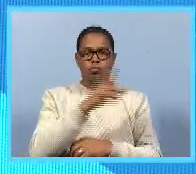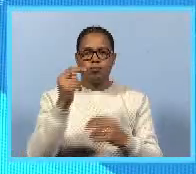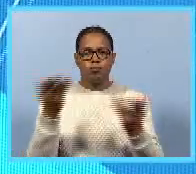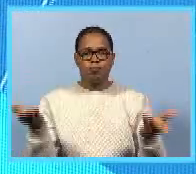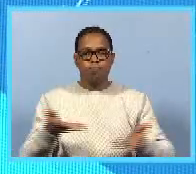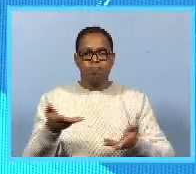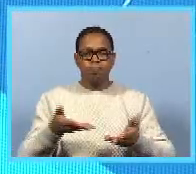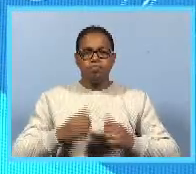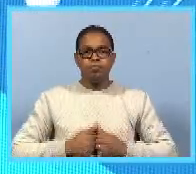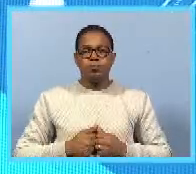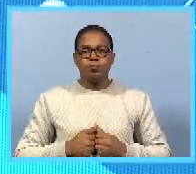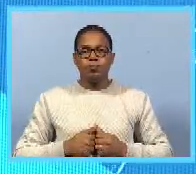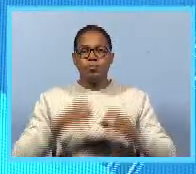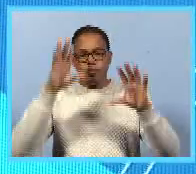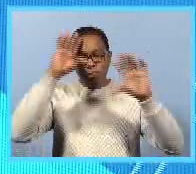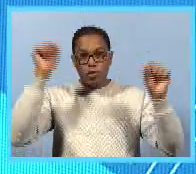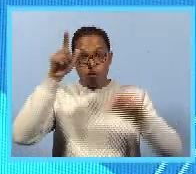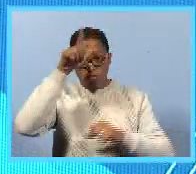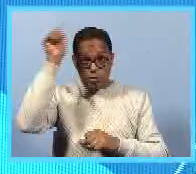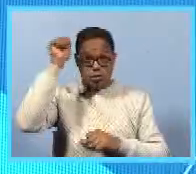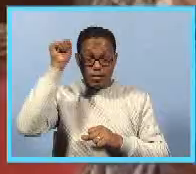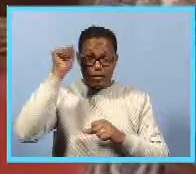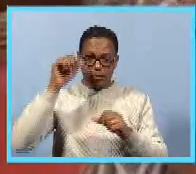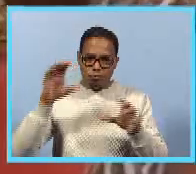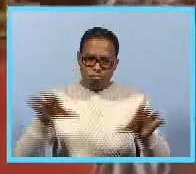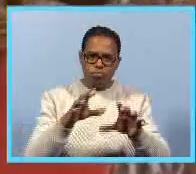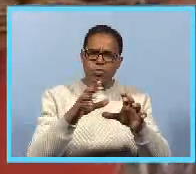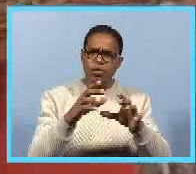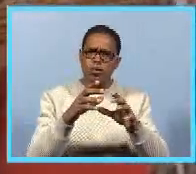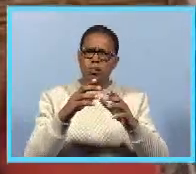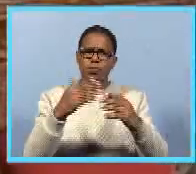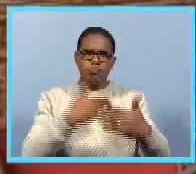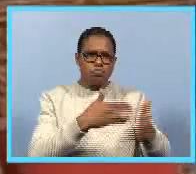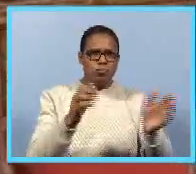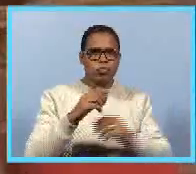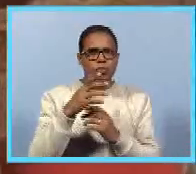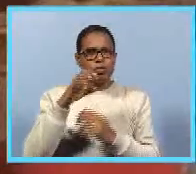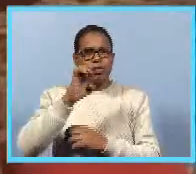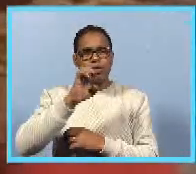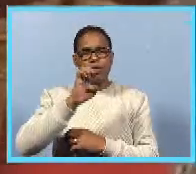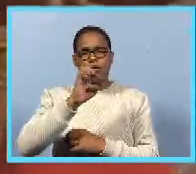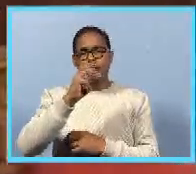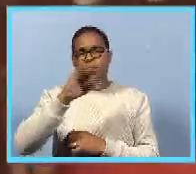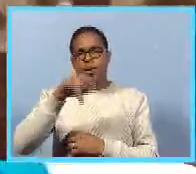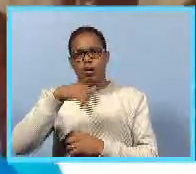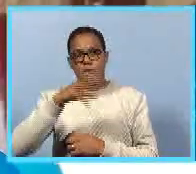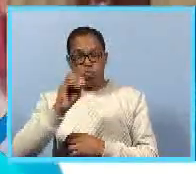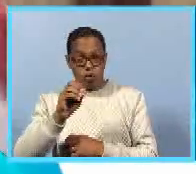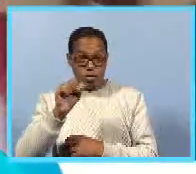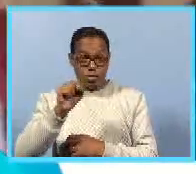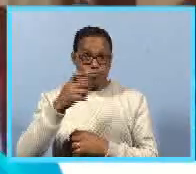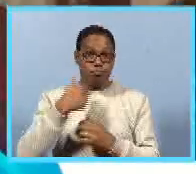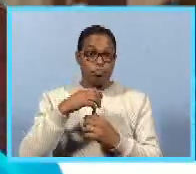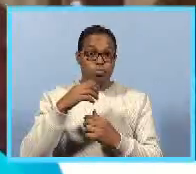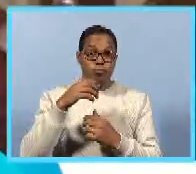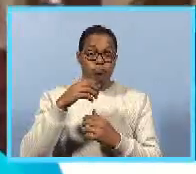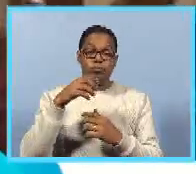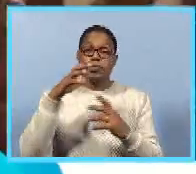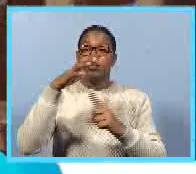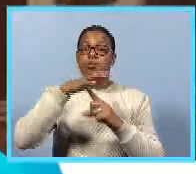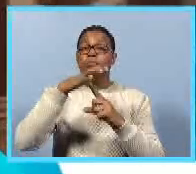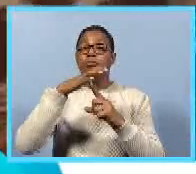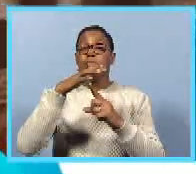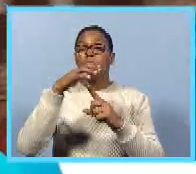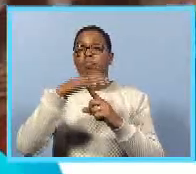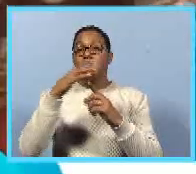de Noticias. El presidente Abinader, en un acto en el Salón de Embajadores del Palacio Nacional, pues condecoró a Juan Arias y de manera